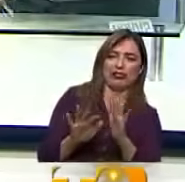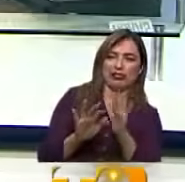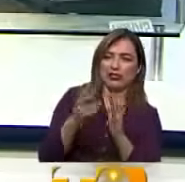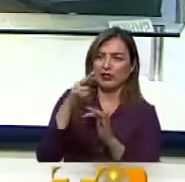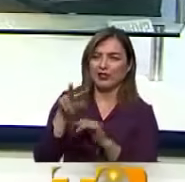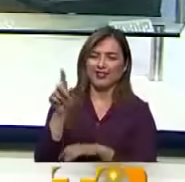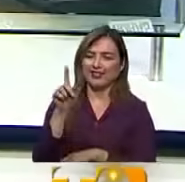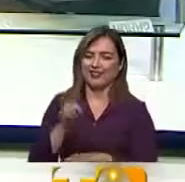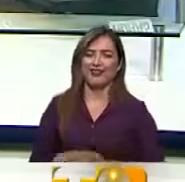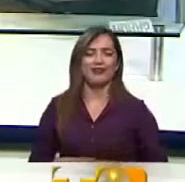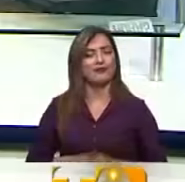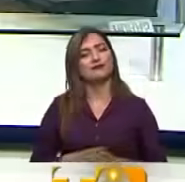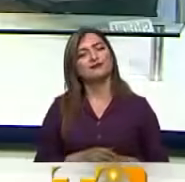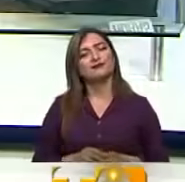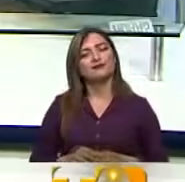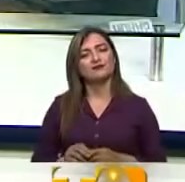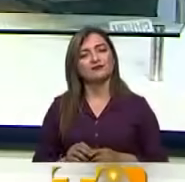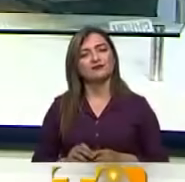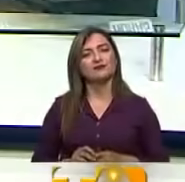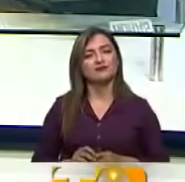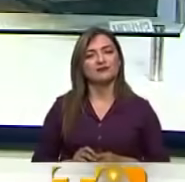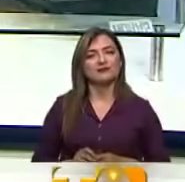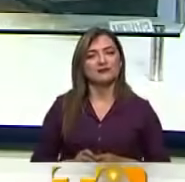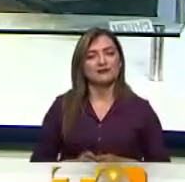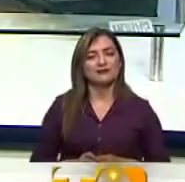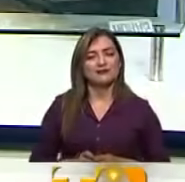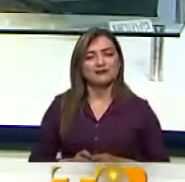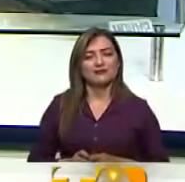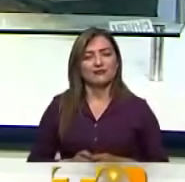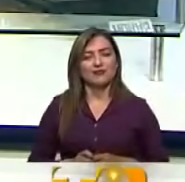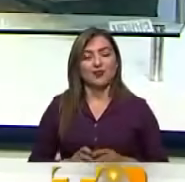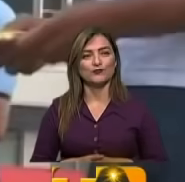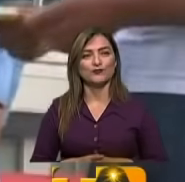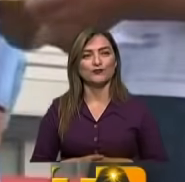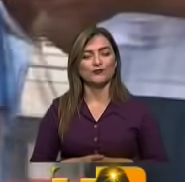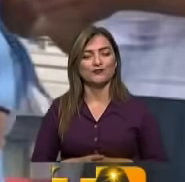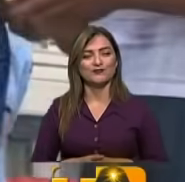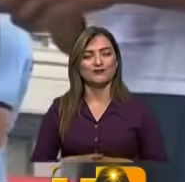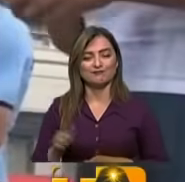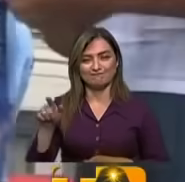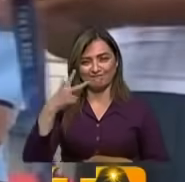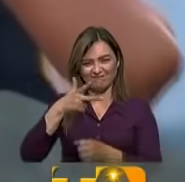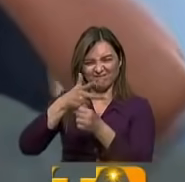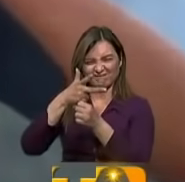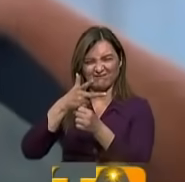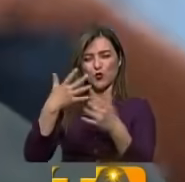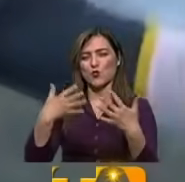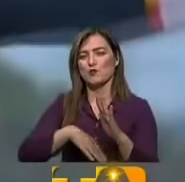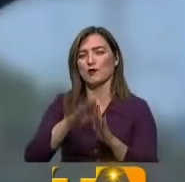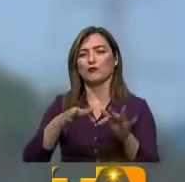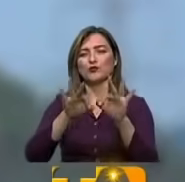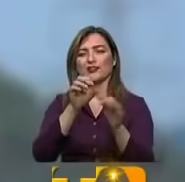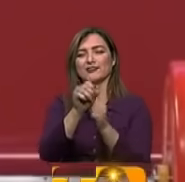ciudadanos puedan ver estos monigotes gigantes, pues ya que no se va a realizar este festival, ¿no? Así es, veamos. Estas imágenes marcaron sin duda